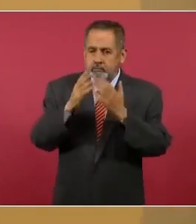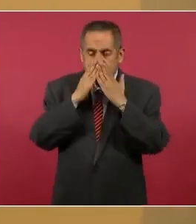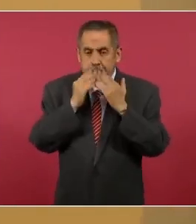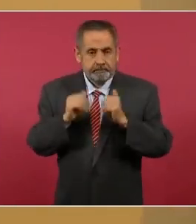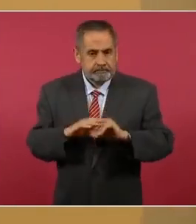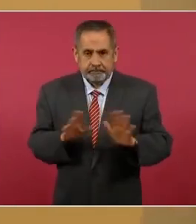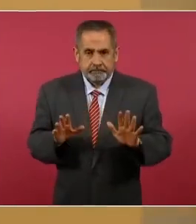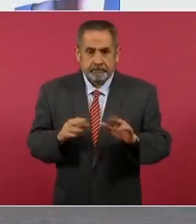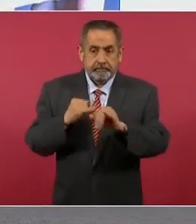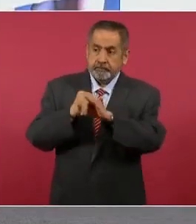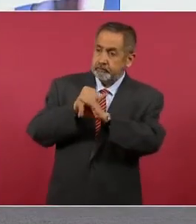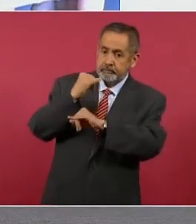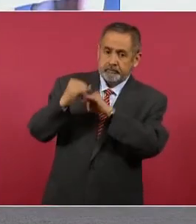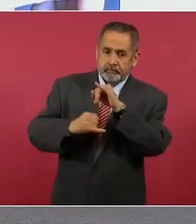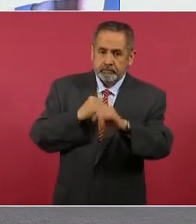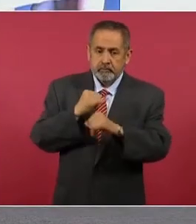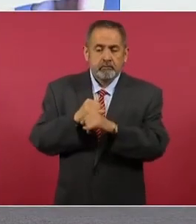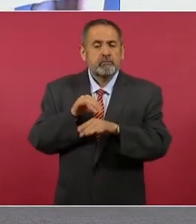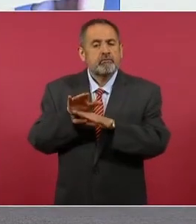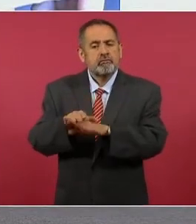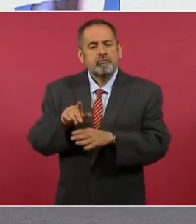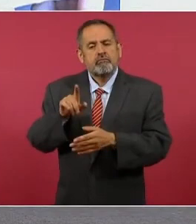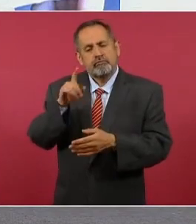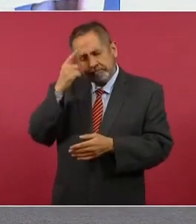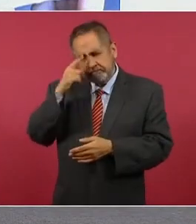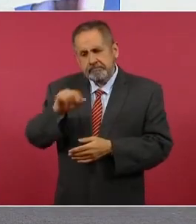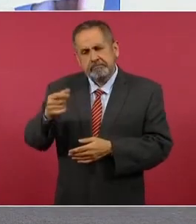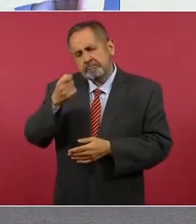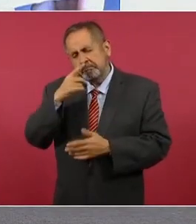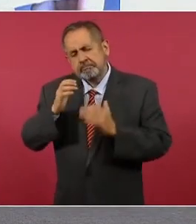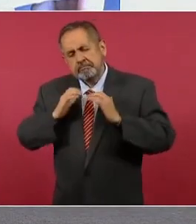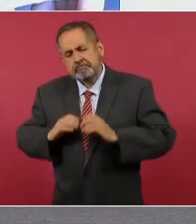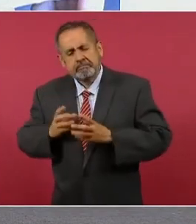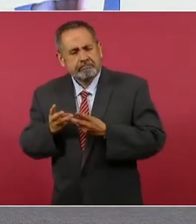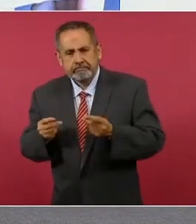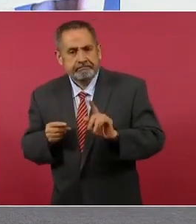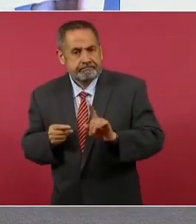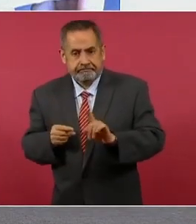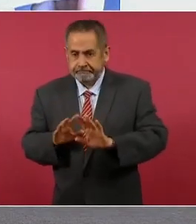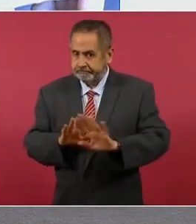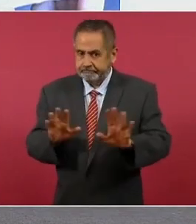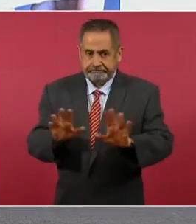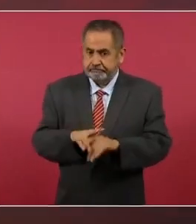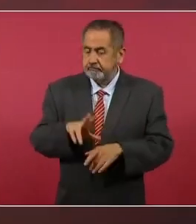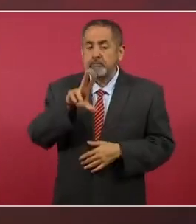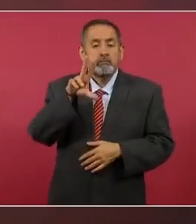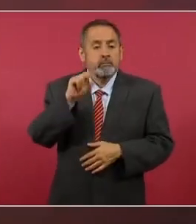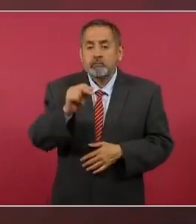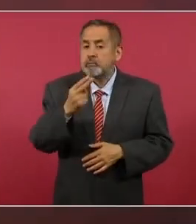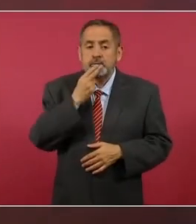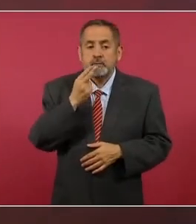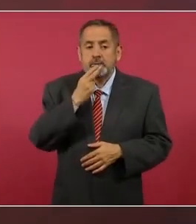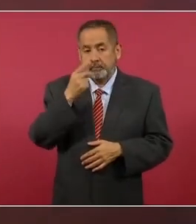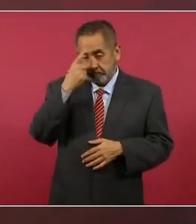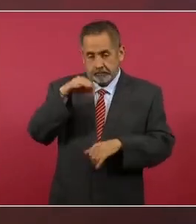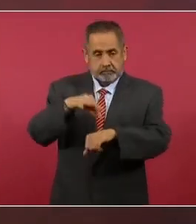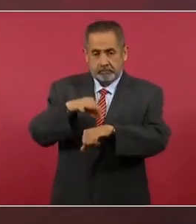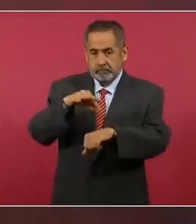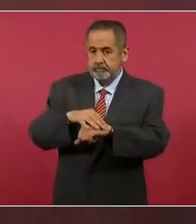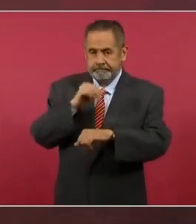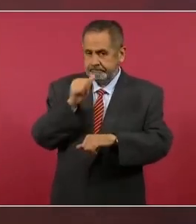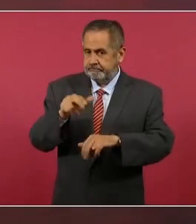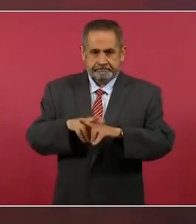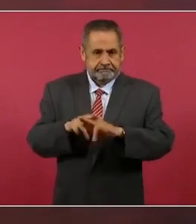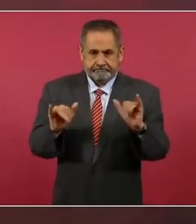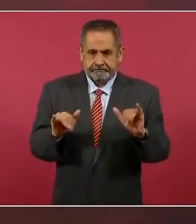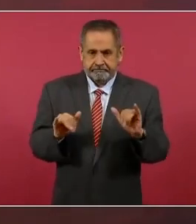el Convenio Internacional sobre Estupefacientes, se le considera un producto de no uso médico, fuera del uso médico, y en